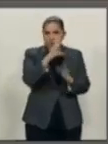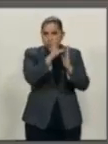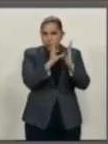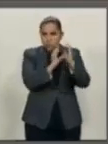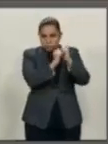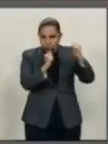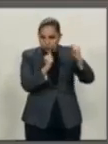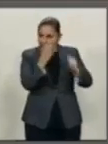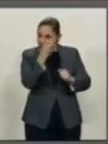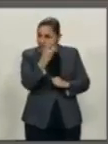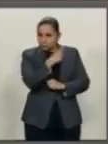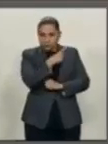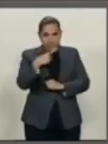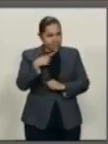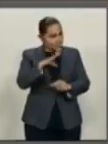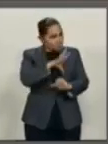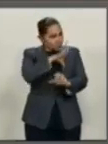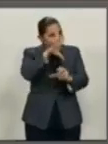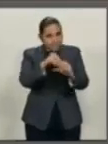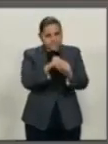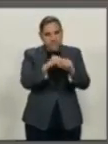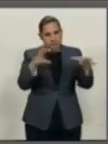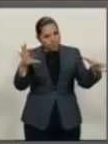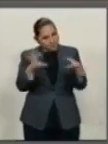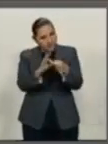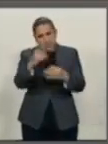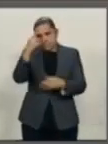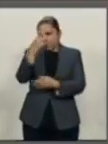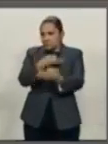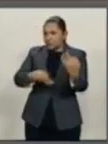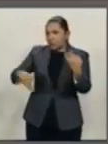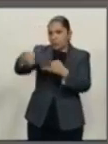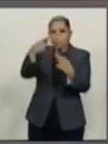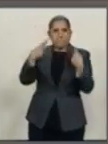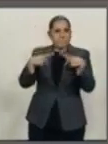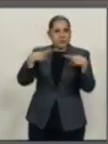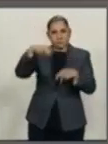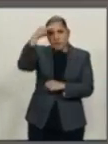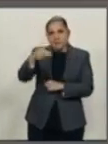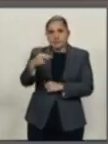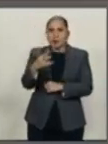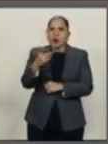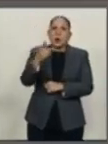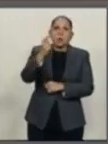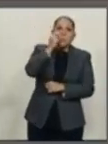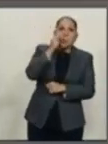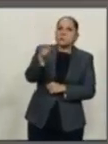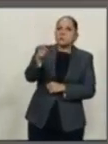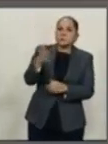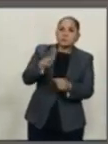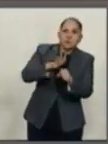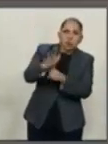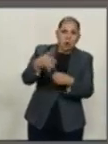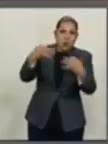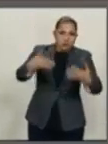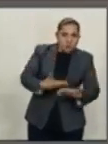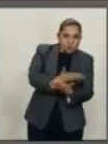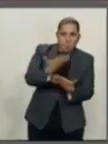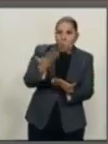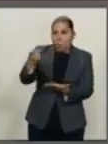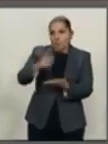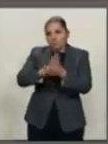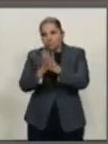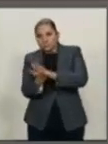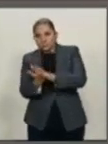aplicados a cabalidad a todas y a todos los mexicanos sin ningún distinto. Con la aprobación de esta reforma estaremos dando